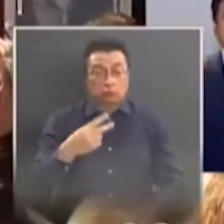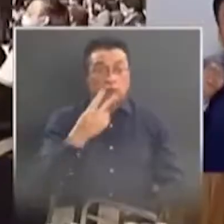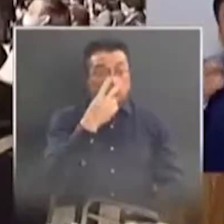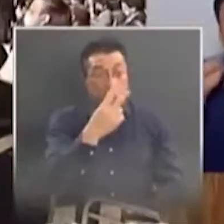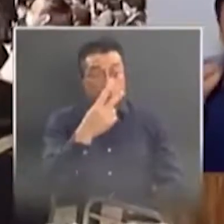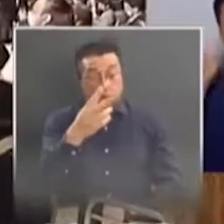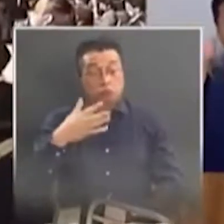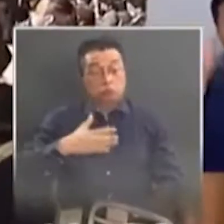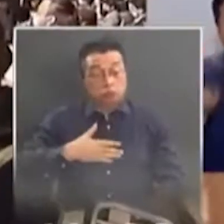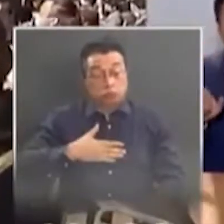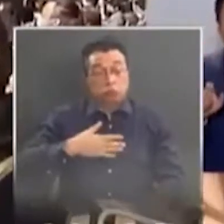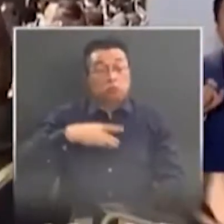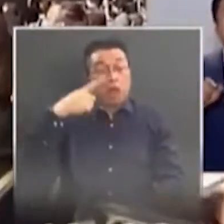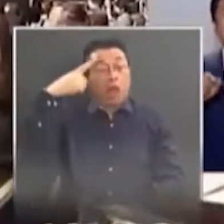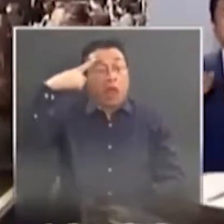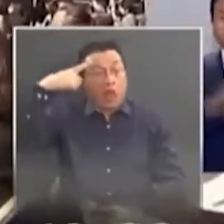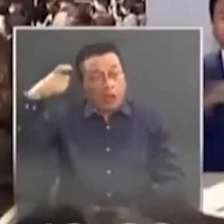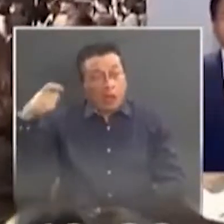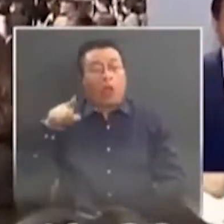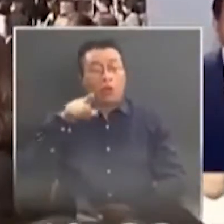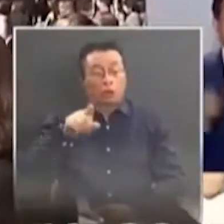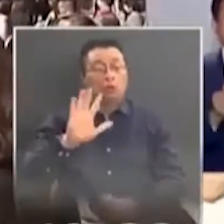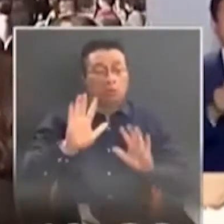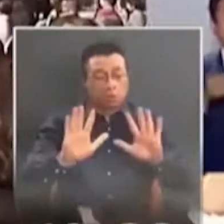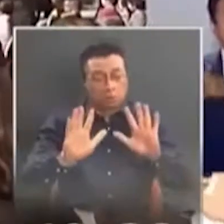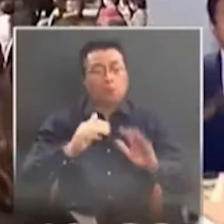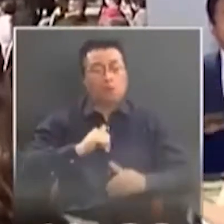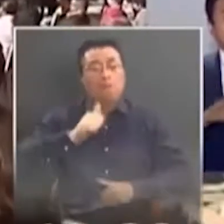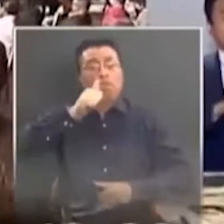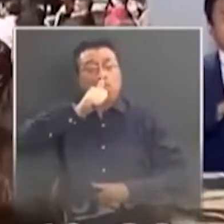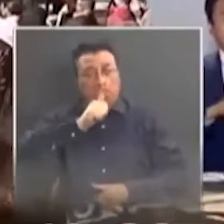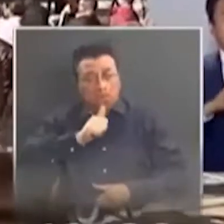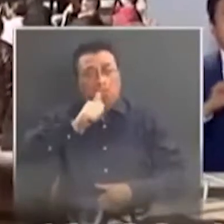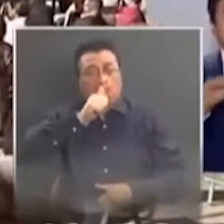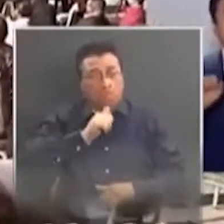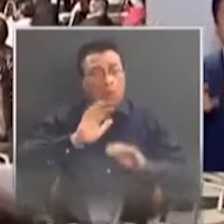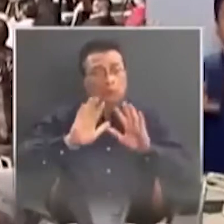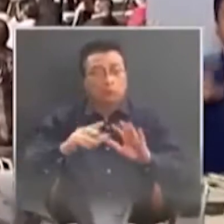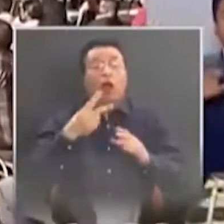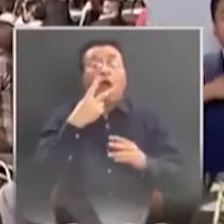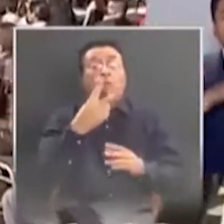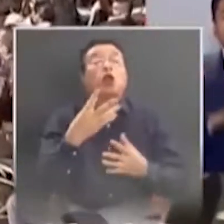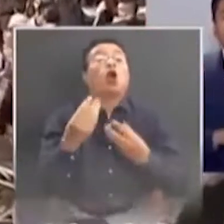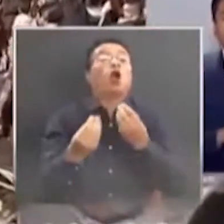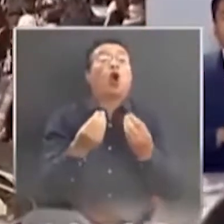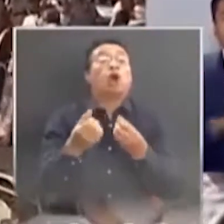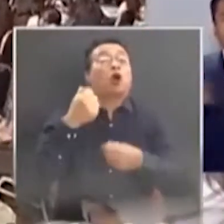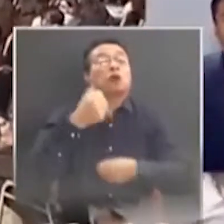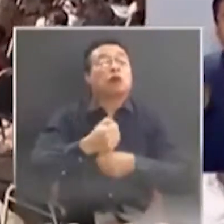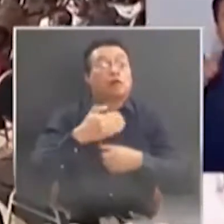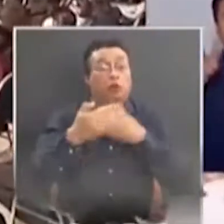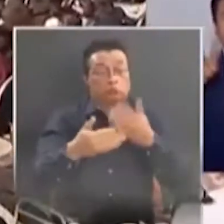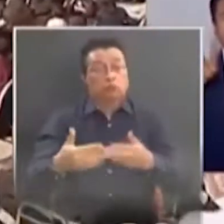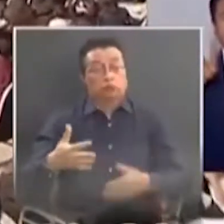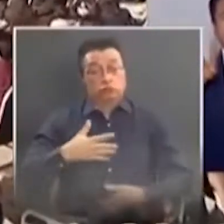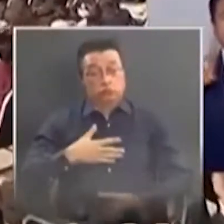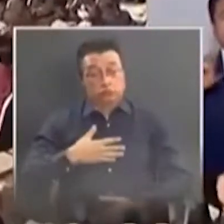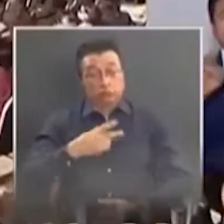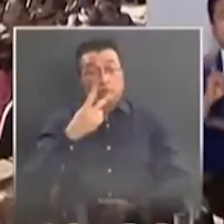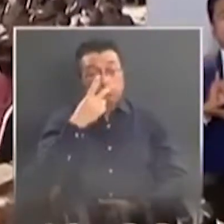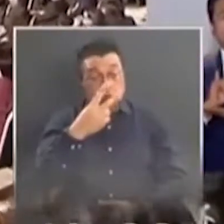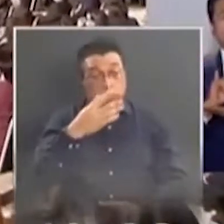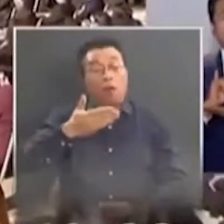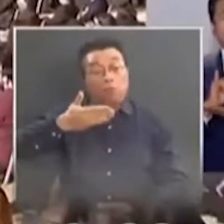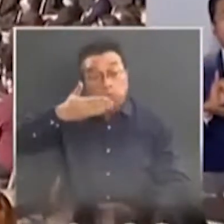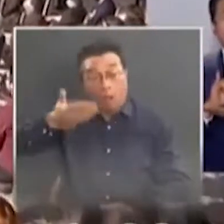Una gran variedad de propuestas transformadoras hizo el presidente electo en su programa de gobierno para llegar a la moneda, y ahora se conocen los nombres de